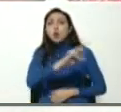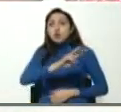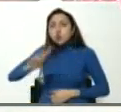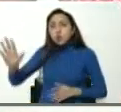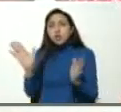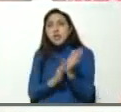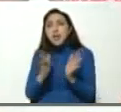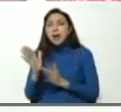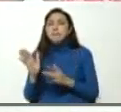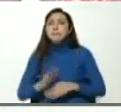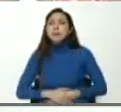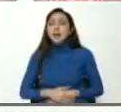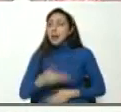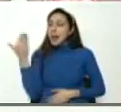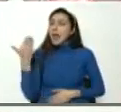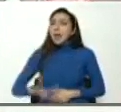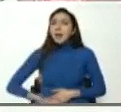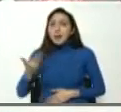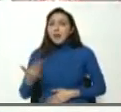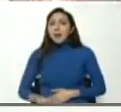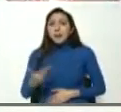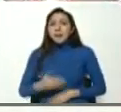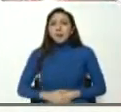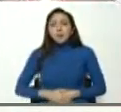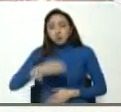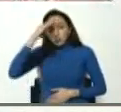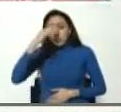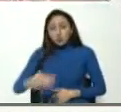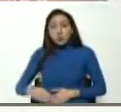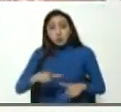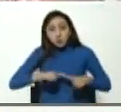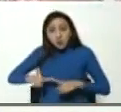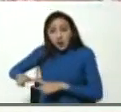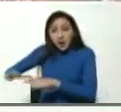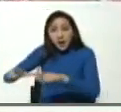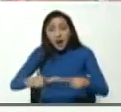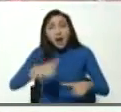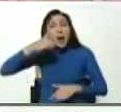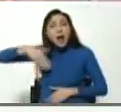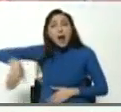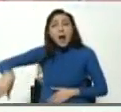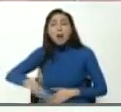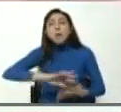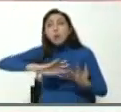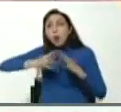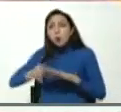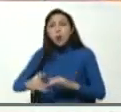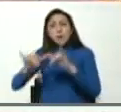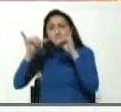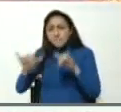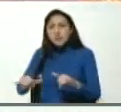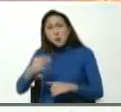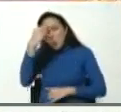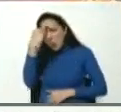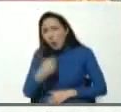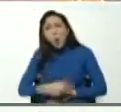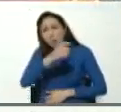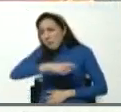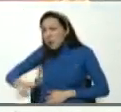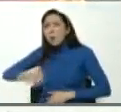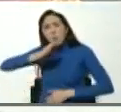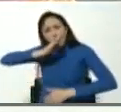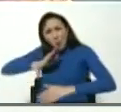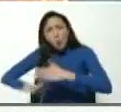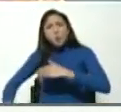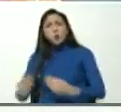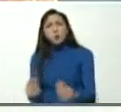en las principales cuarteles militares del país el pueblo de los barrios el pueblo más pobre el pueblo más